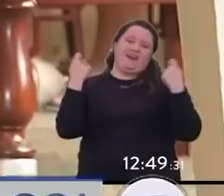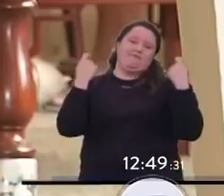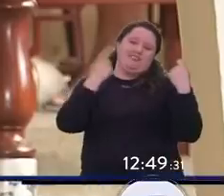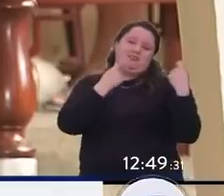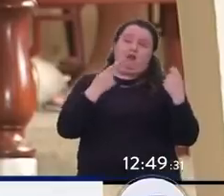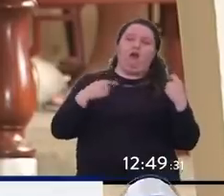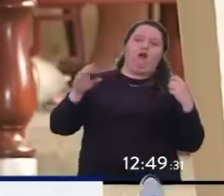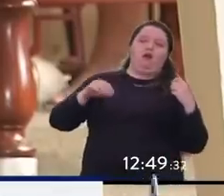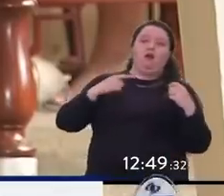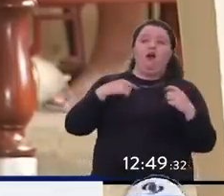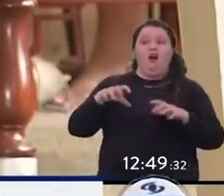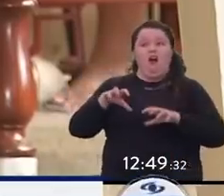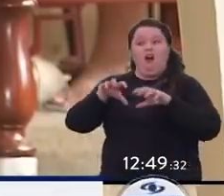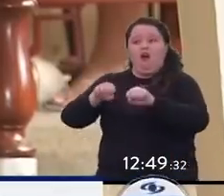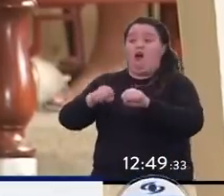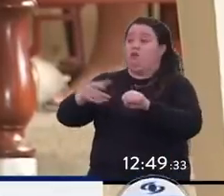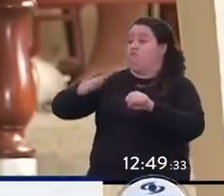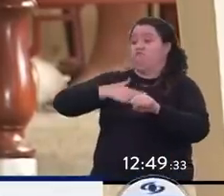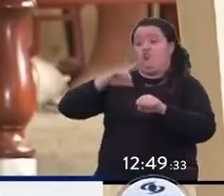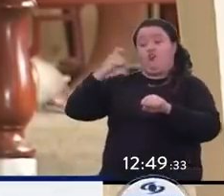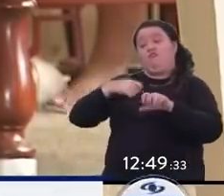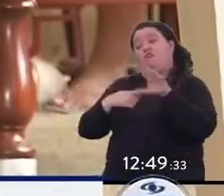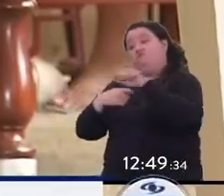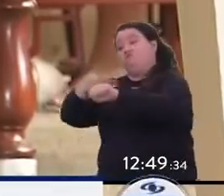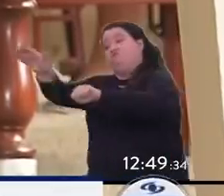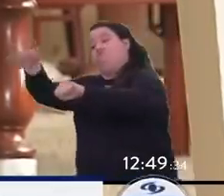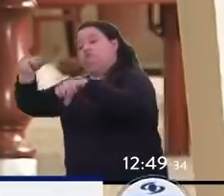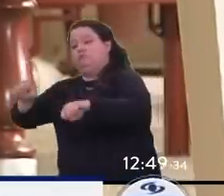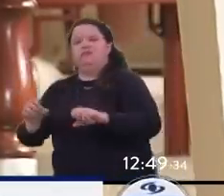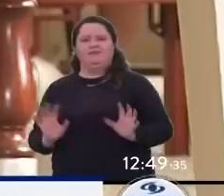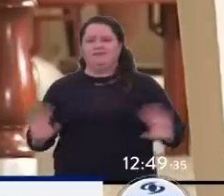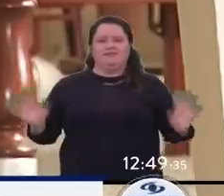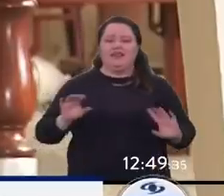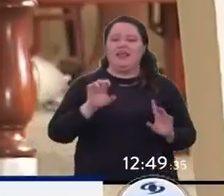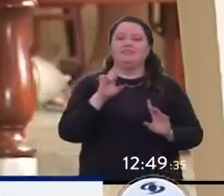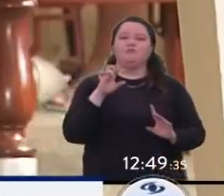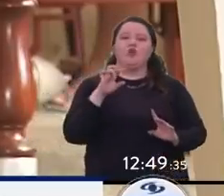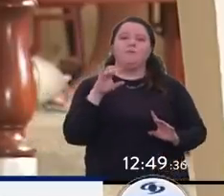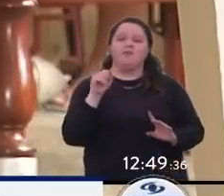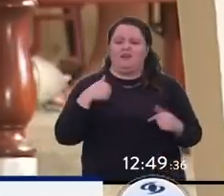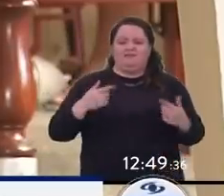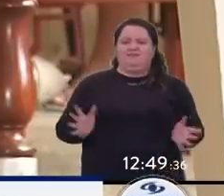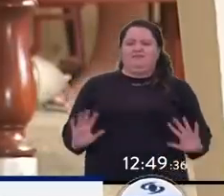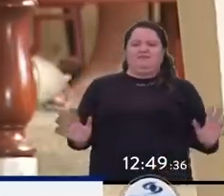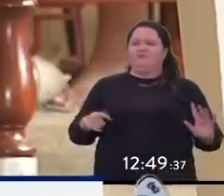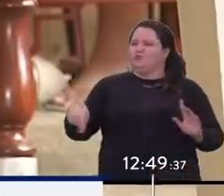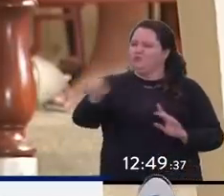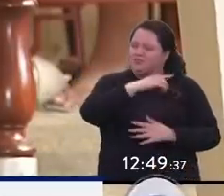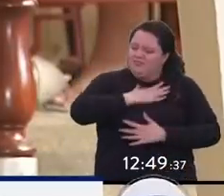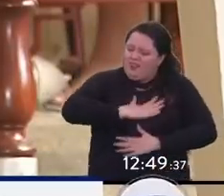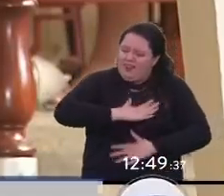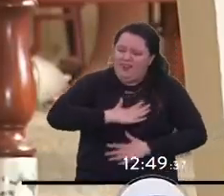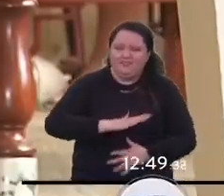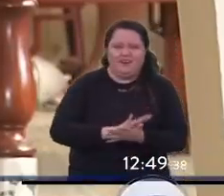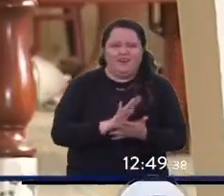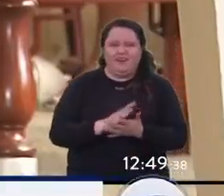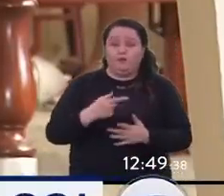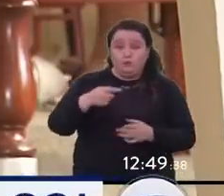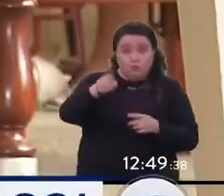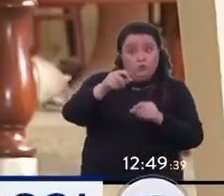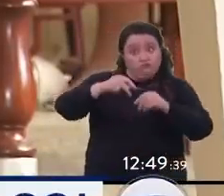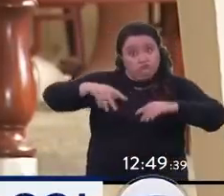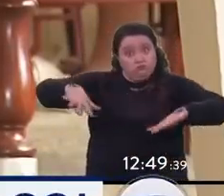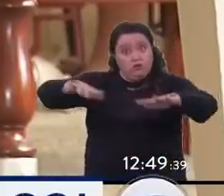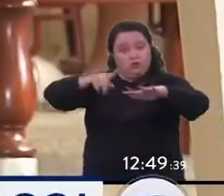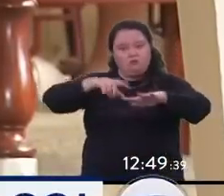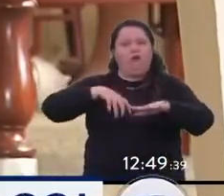vamos a expropiar a la gente. No vamos a expropiar a nadie y todo el mundo puede estar tranquilo, ¿sí?